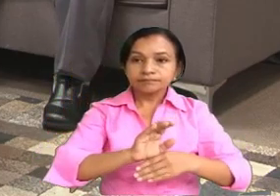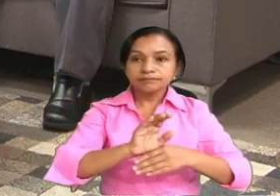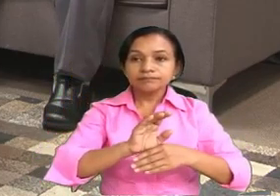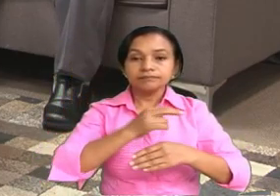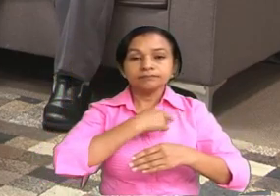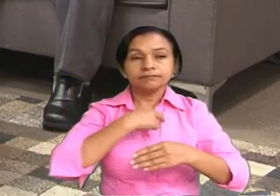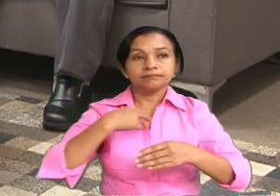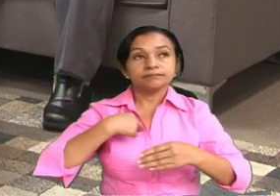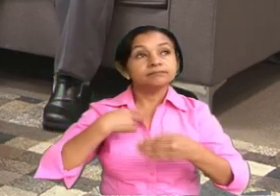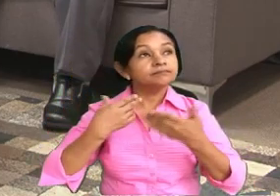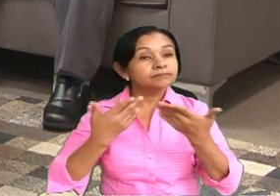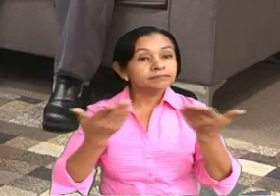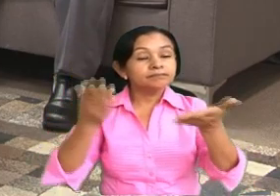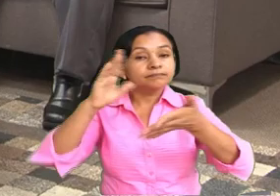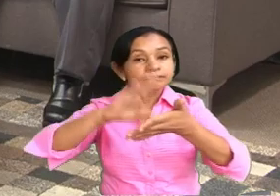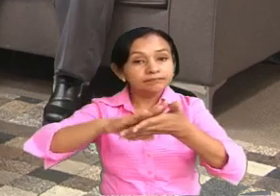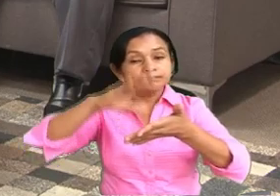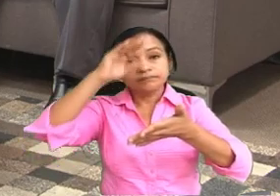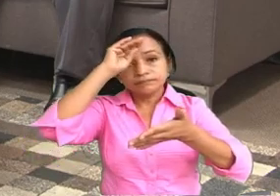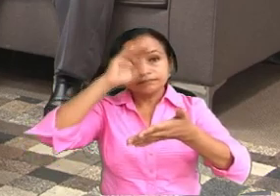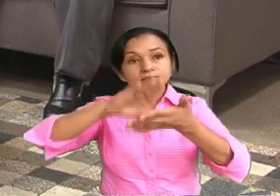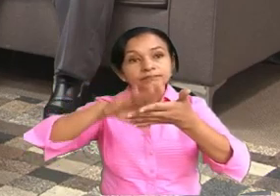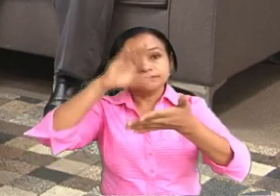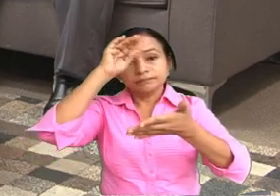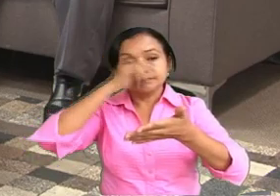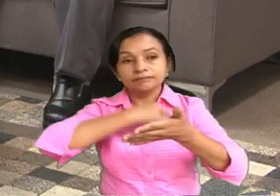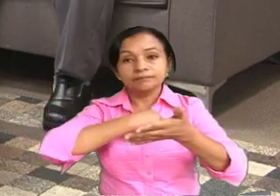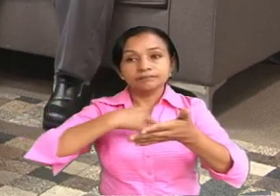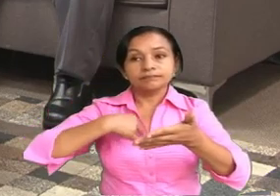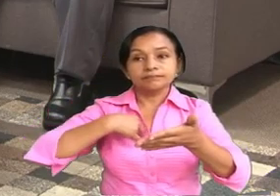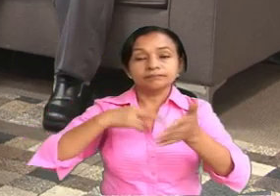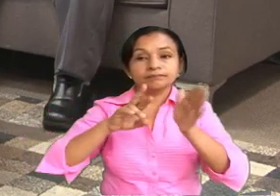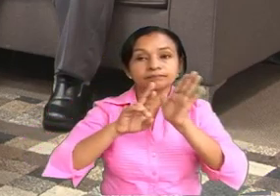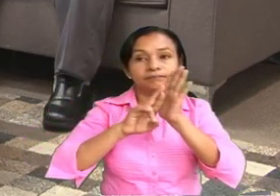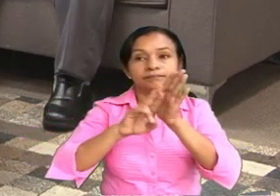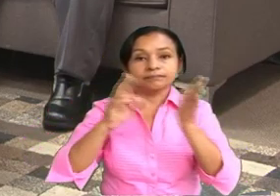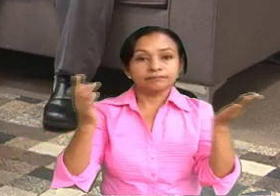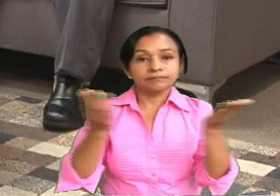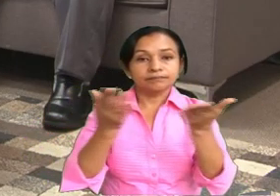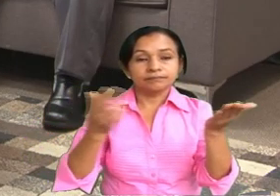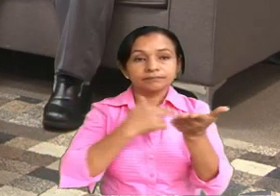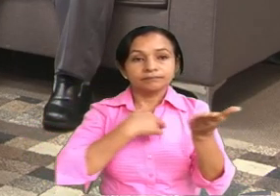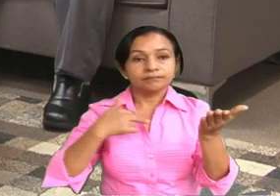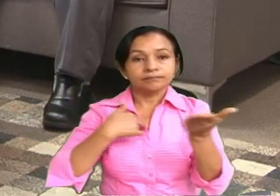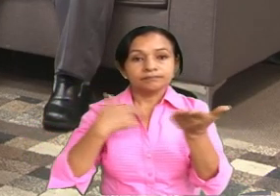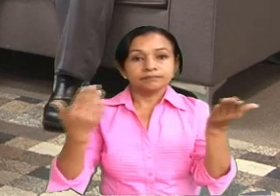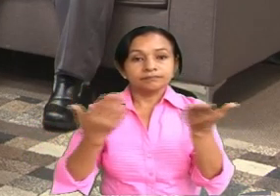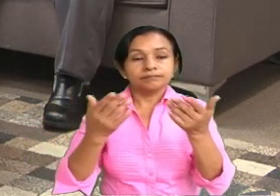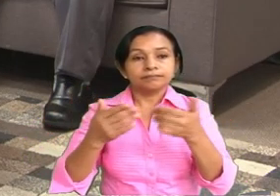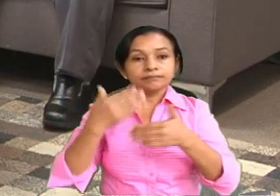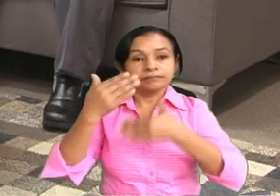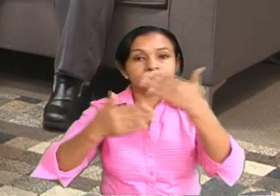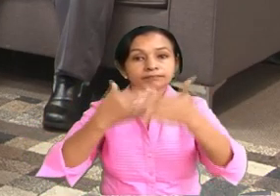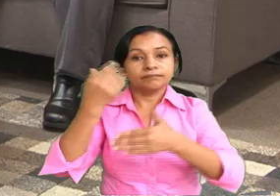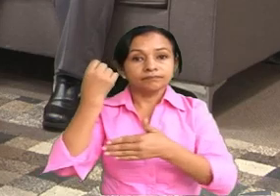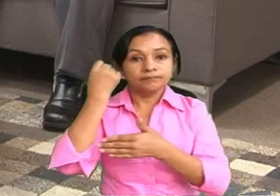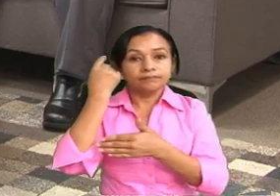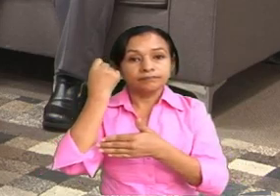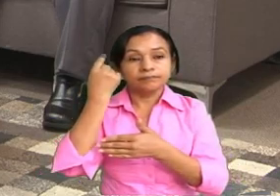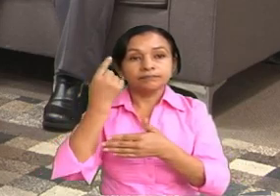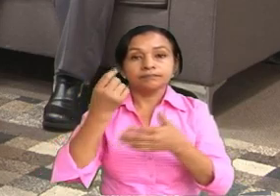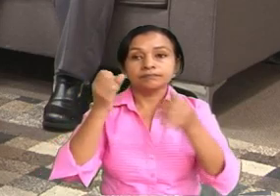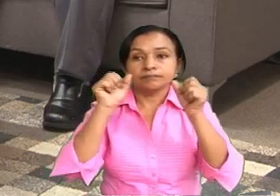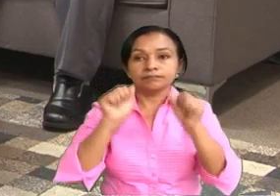va comprendiendo, aprender a tolerarnos, a respetarnos tal y como somos. Y un proceso de entendimiento,